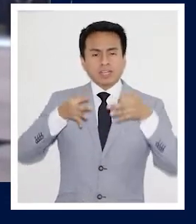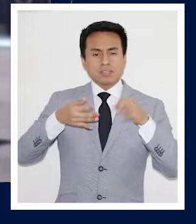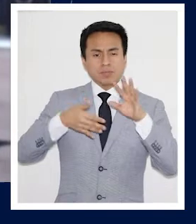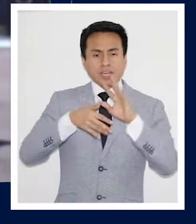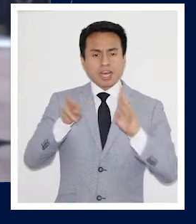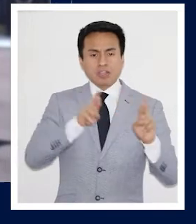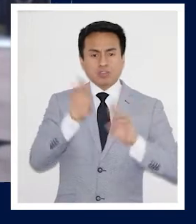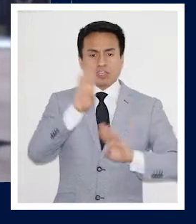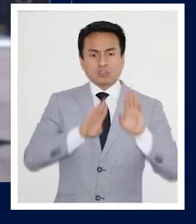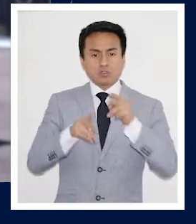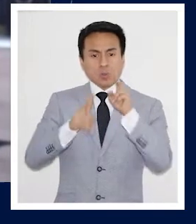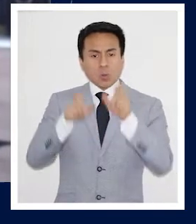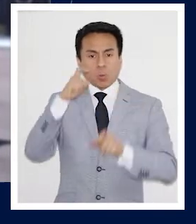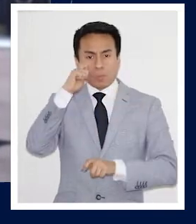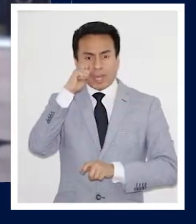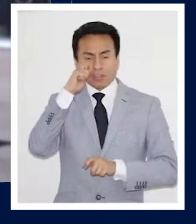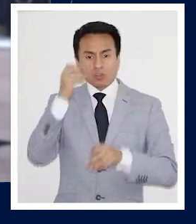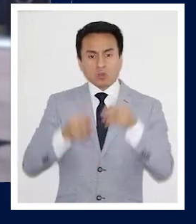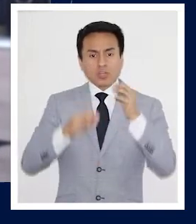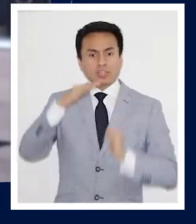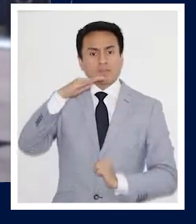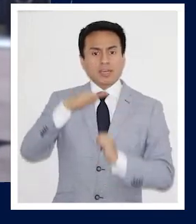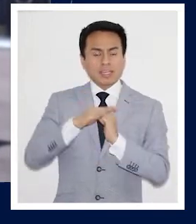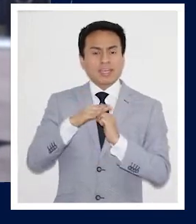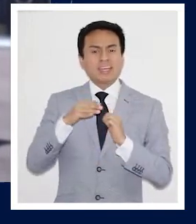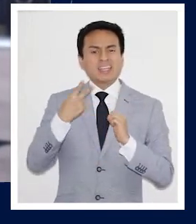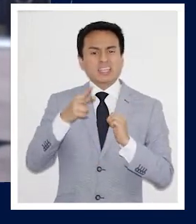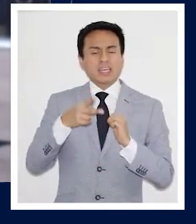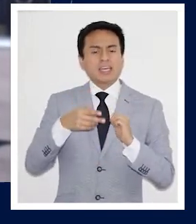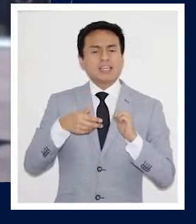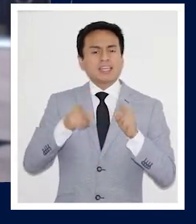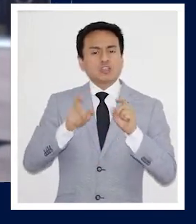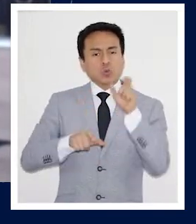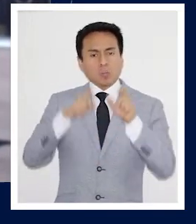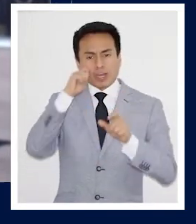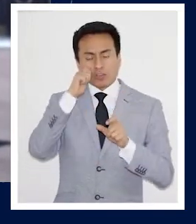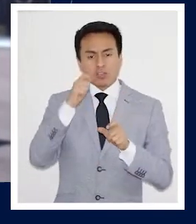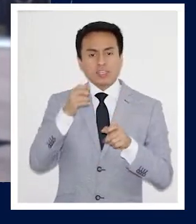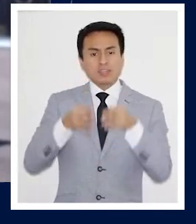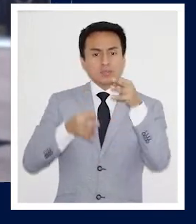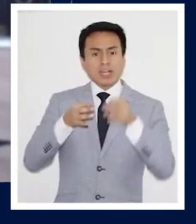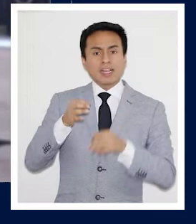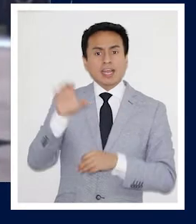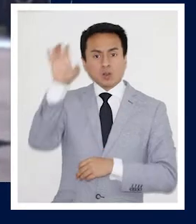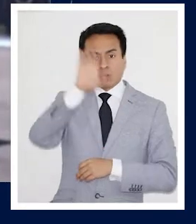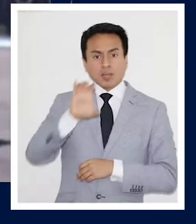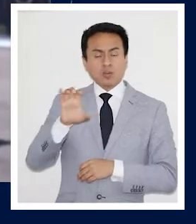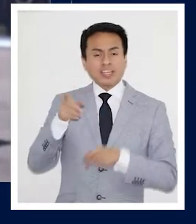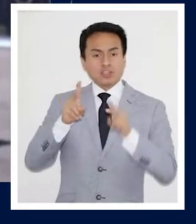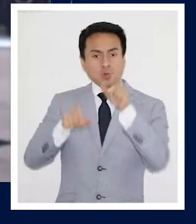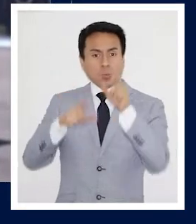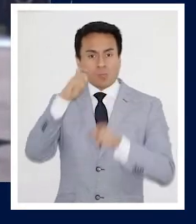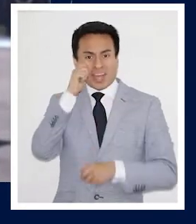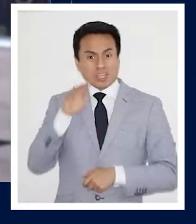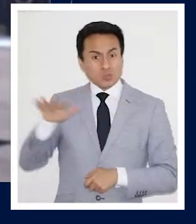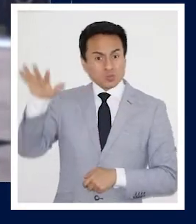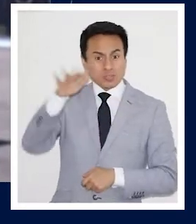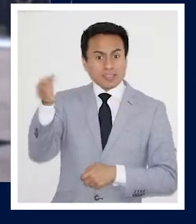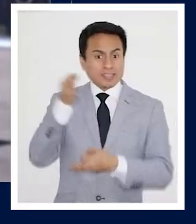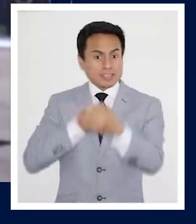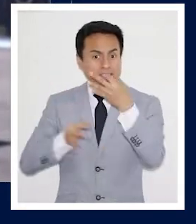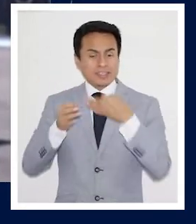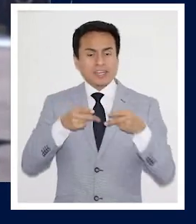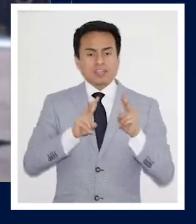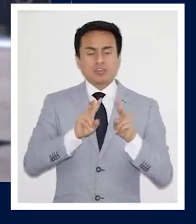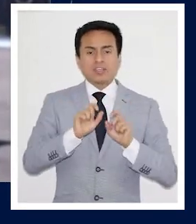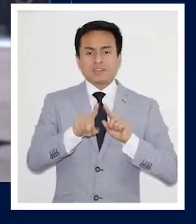Interamericano encargado de la protección de los derechos humanos, la Corte Interamericana de Derechos Humanos, y el Tribunal Europeo de Derechos Humanos han